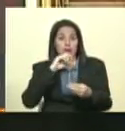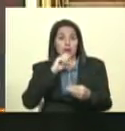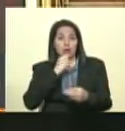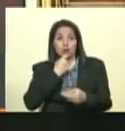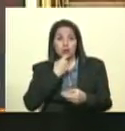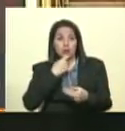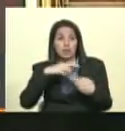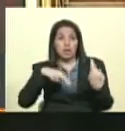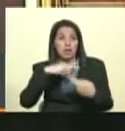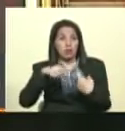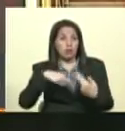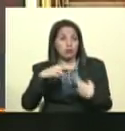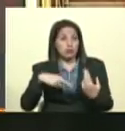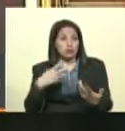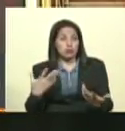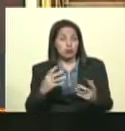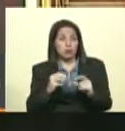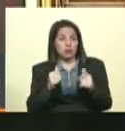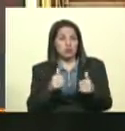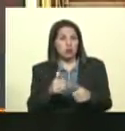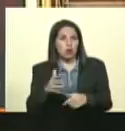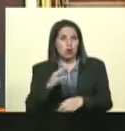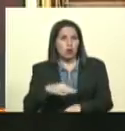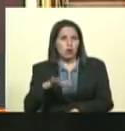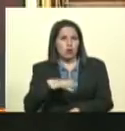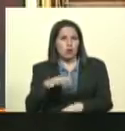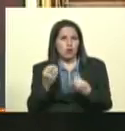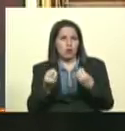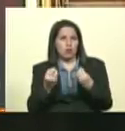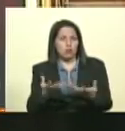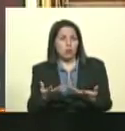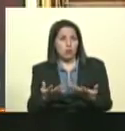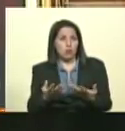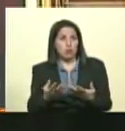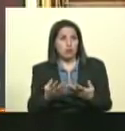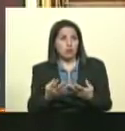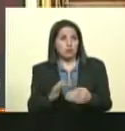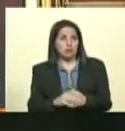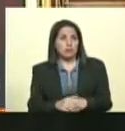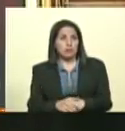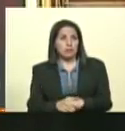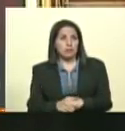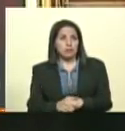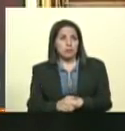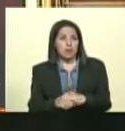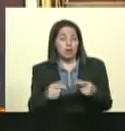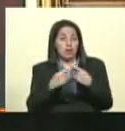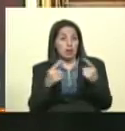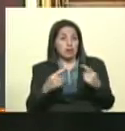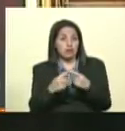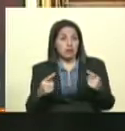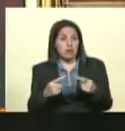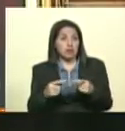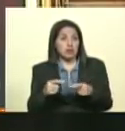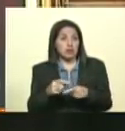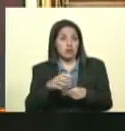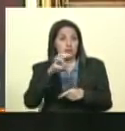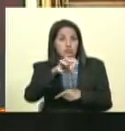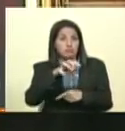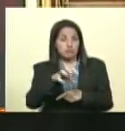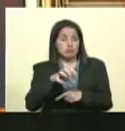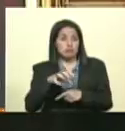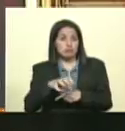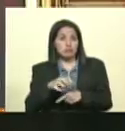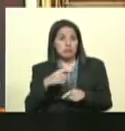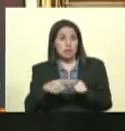inició por San Petersburgo, y todo el peso que tuvo la Unión Soviética en las distintas etapas de la vida de la Unión Soviética, pero sin lugar a